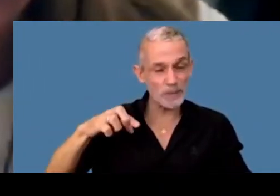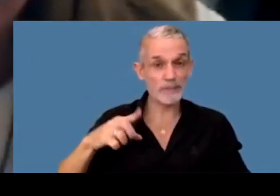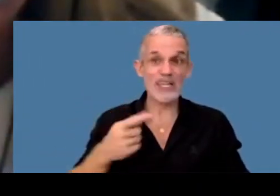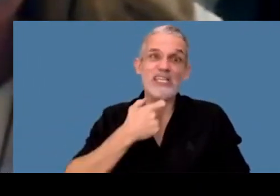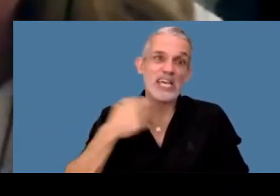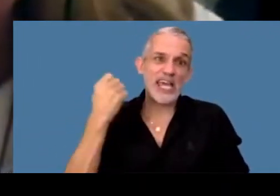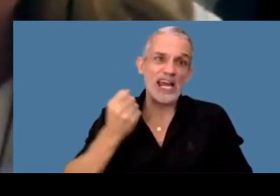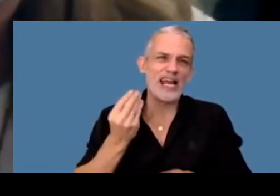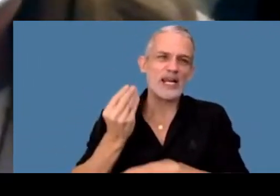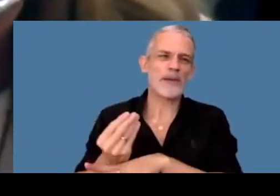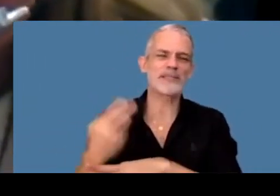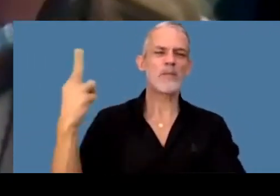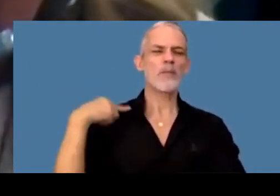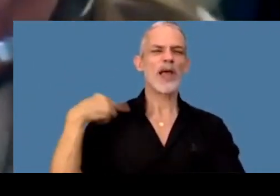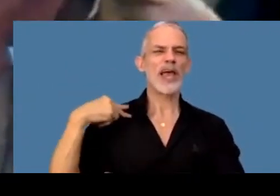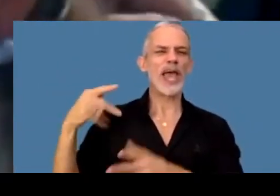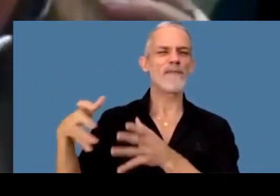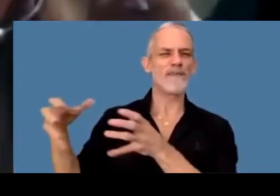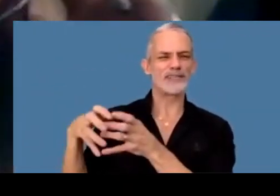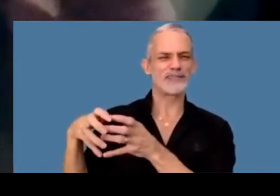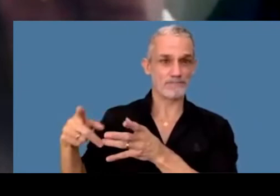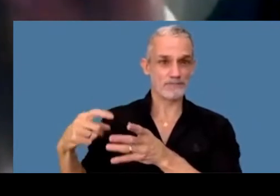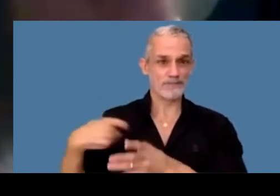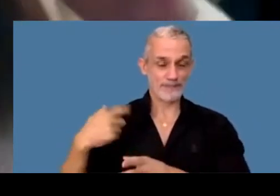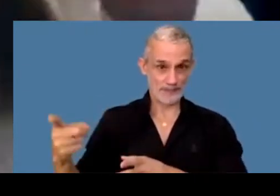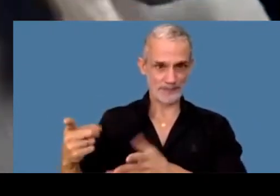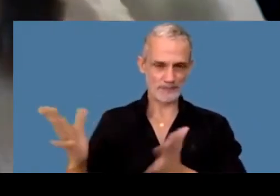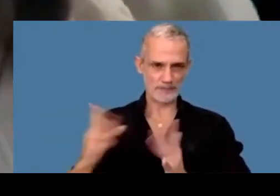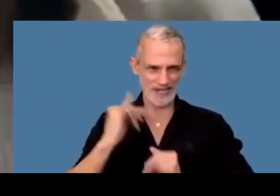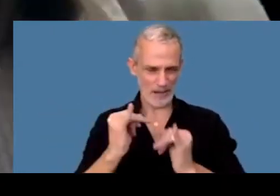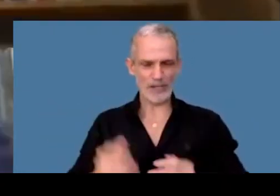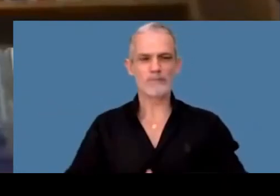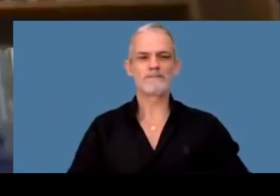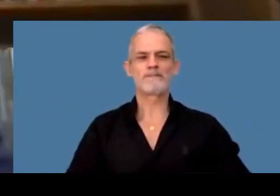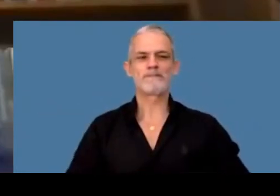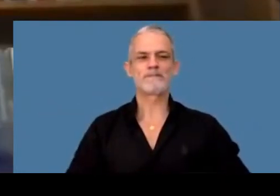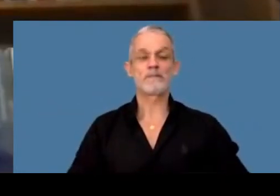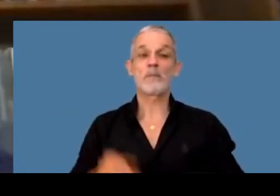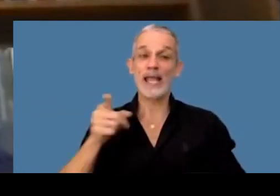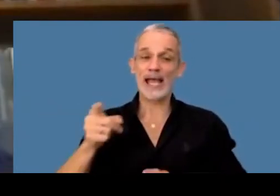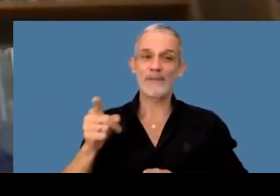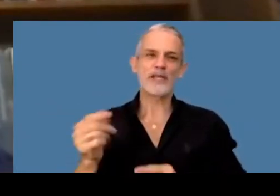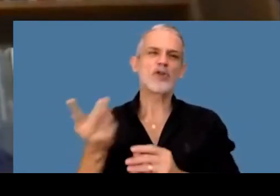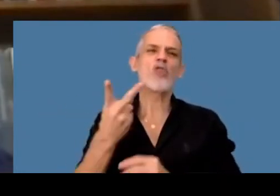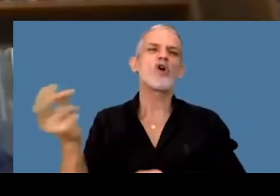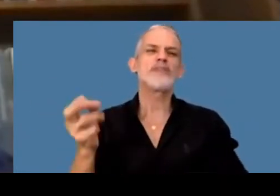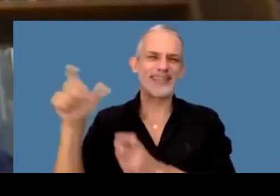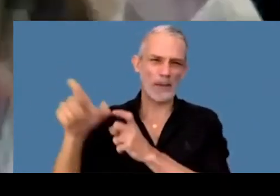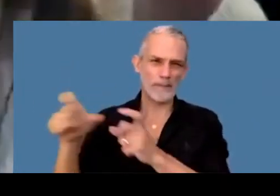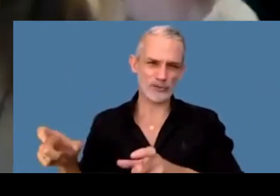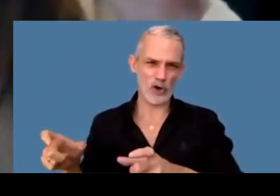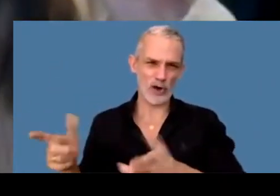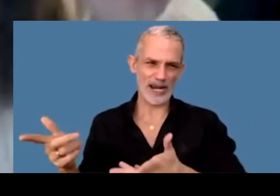los jerárquicos. Bueno. Y son 200 personas, digamos, Sí.